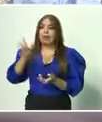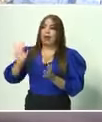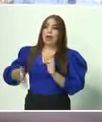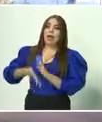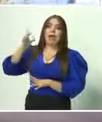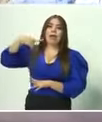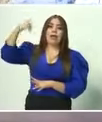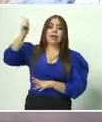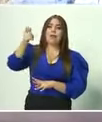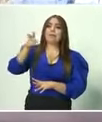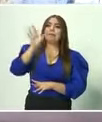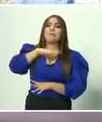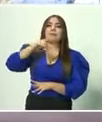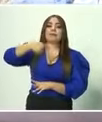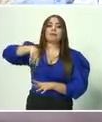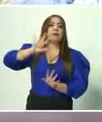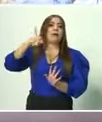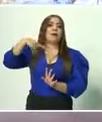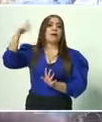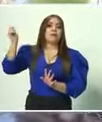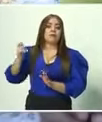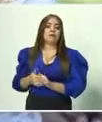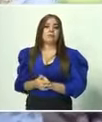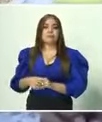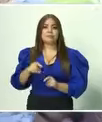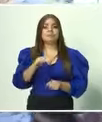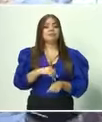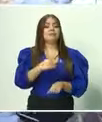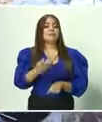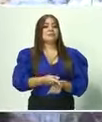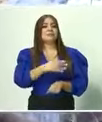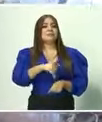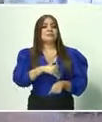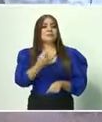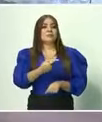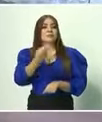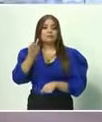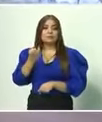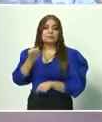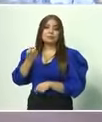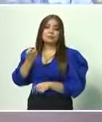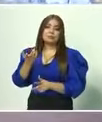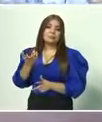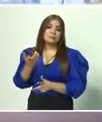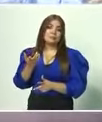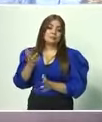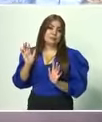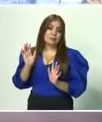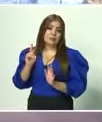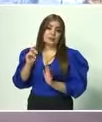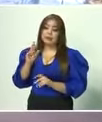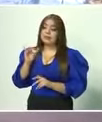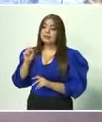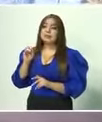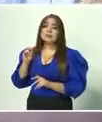vino no más hizo su maldad y se fue okay pero no recuerdas Cuál fue el motivo que Cuál fue la La traición una traición Sí pues dar cuenta que ella